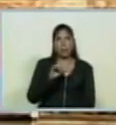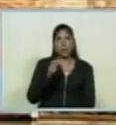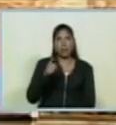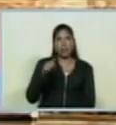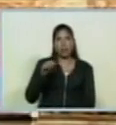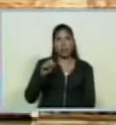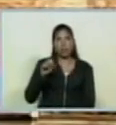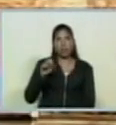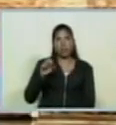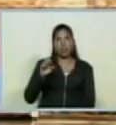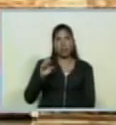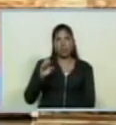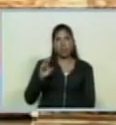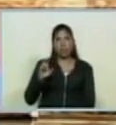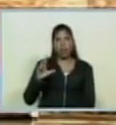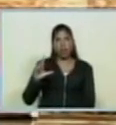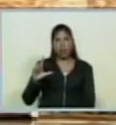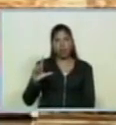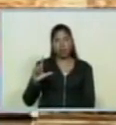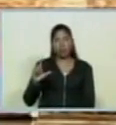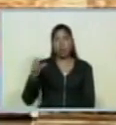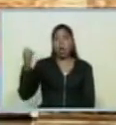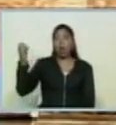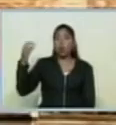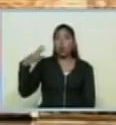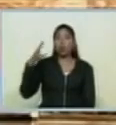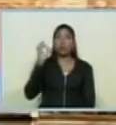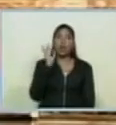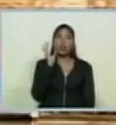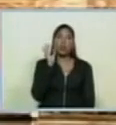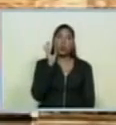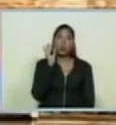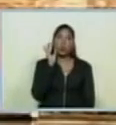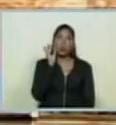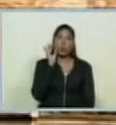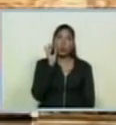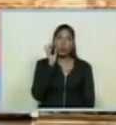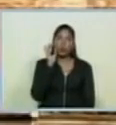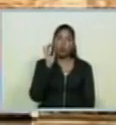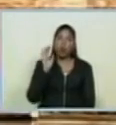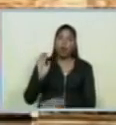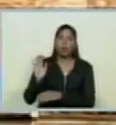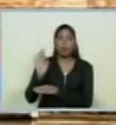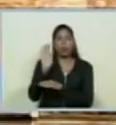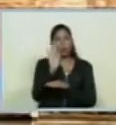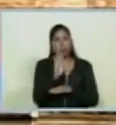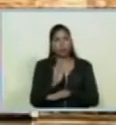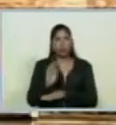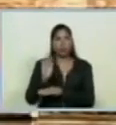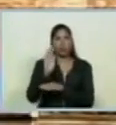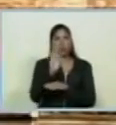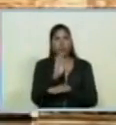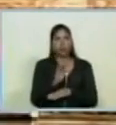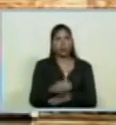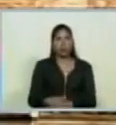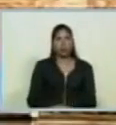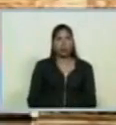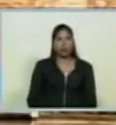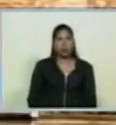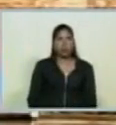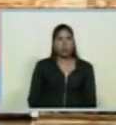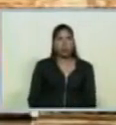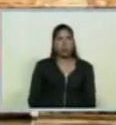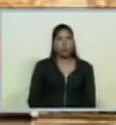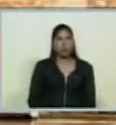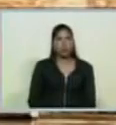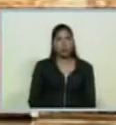azul, nos ilumina y nos protege permanentemente. Aquí hay varios seguidores y seguidoras, ¿verdad?, de